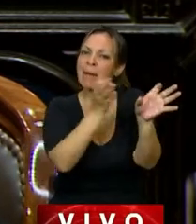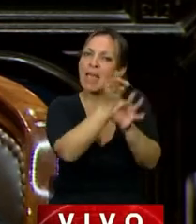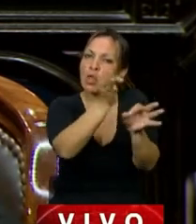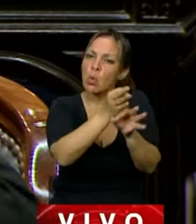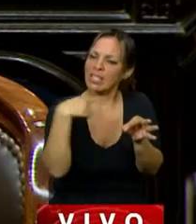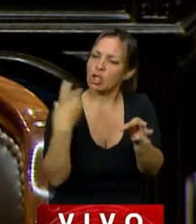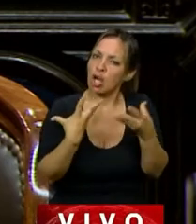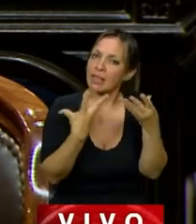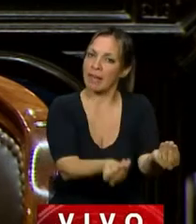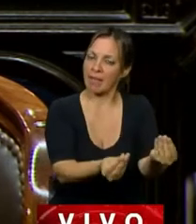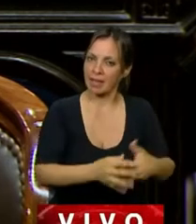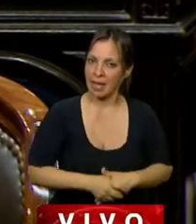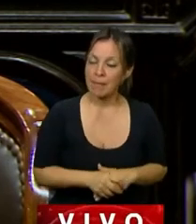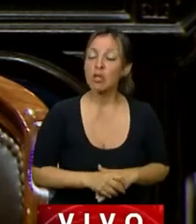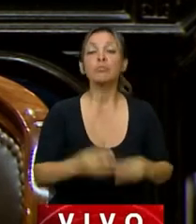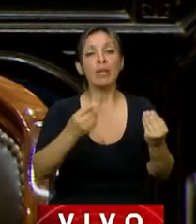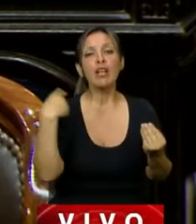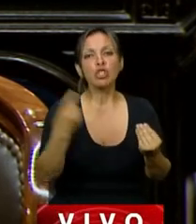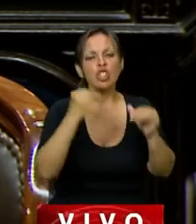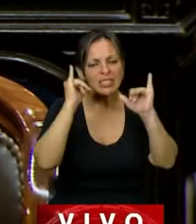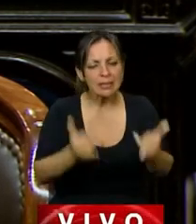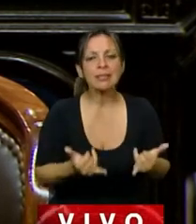como bandera, porque tenemos